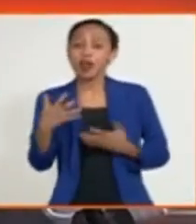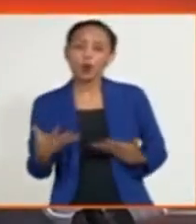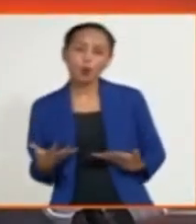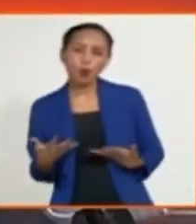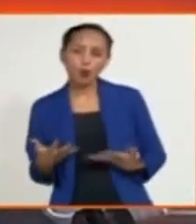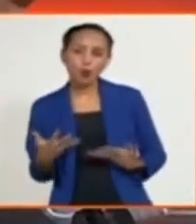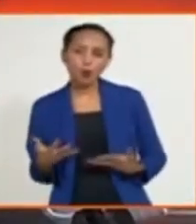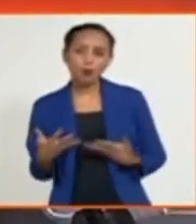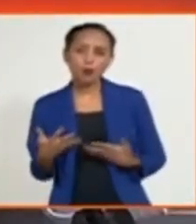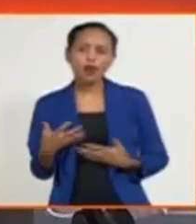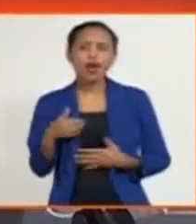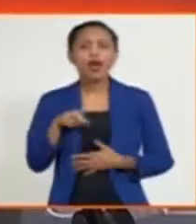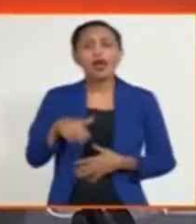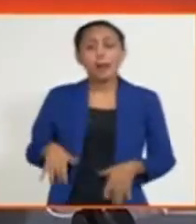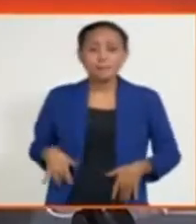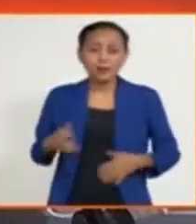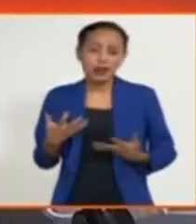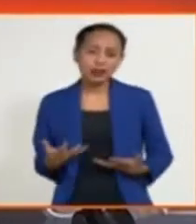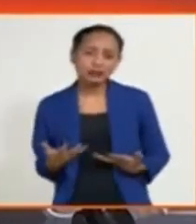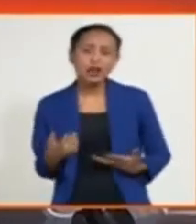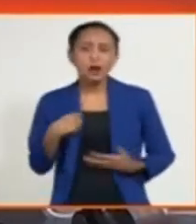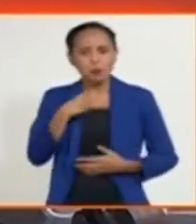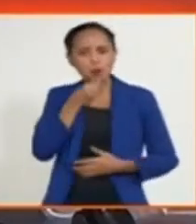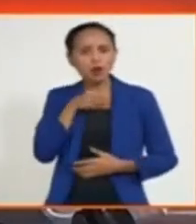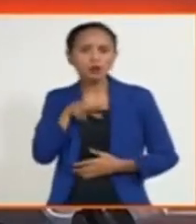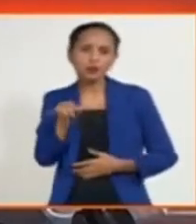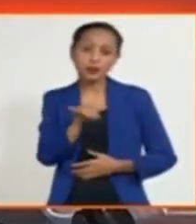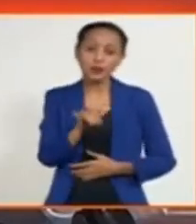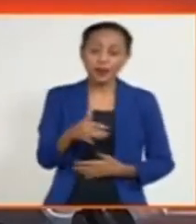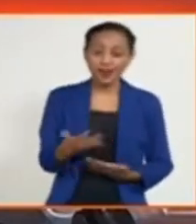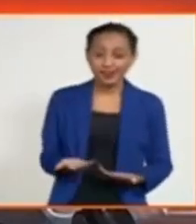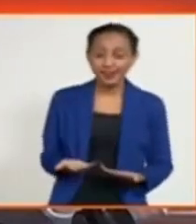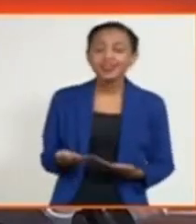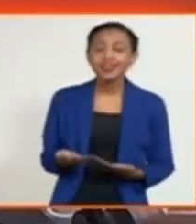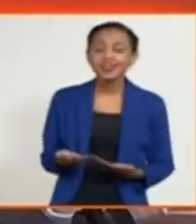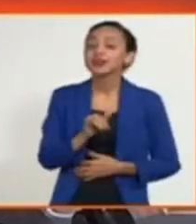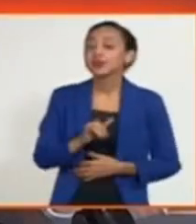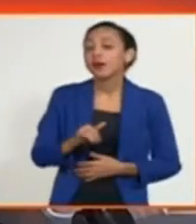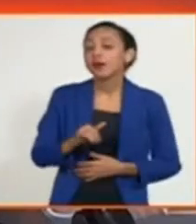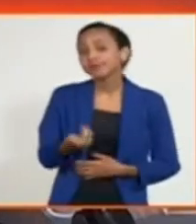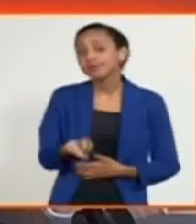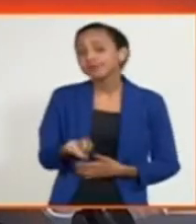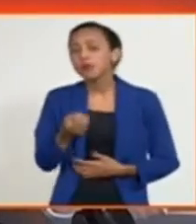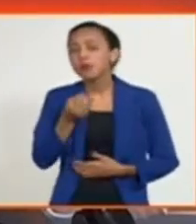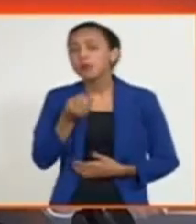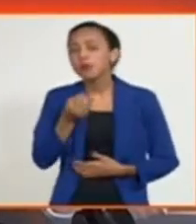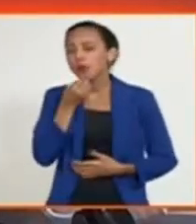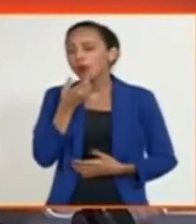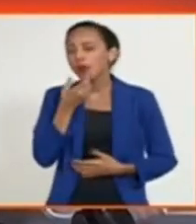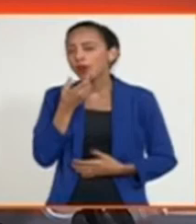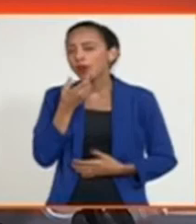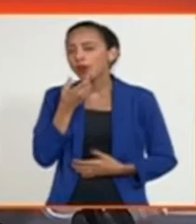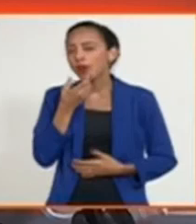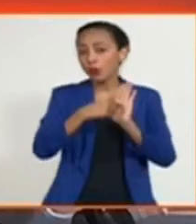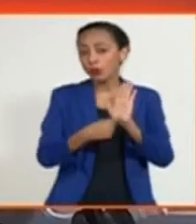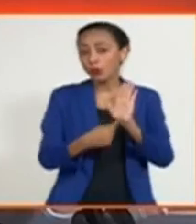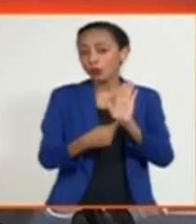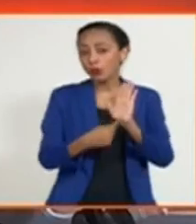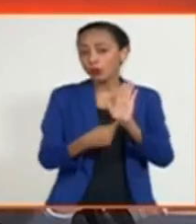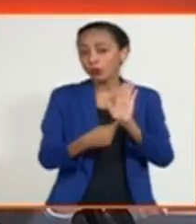piernas más débiles, puedo subir. Es decir, es ese equilibrio, ¿no? Y entonces, esa capacidad funcional, el código está pensado para